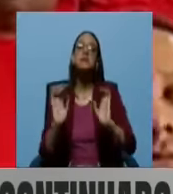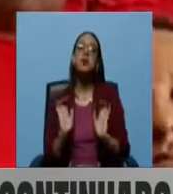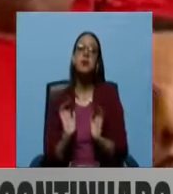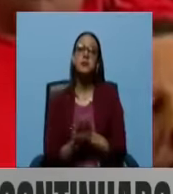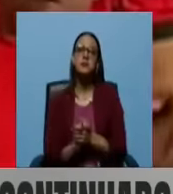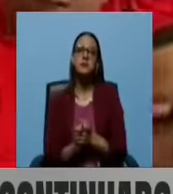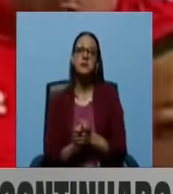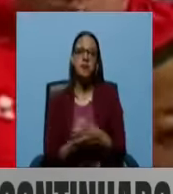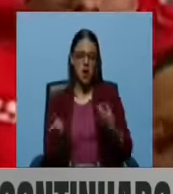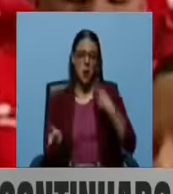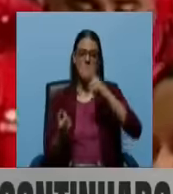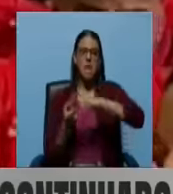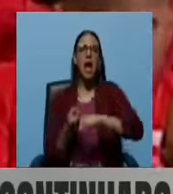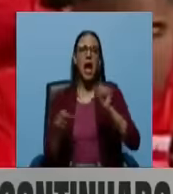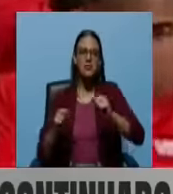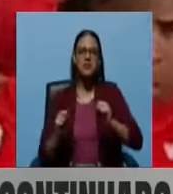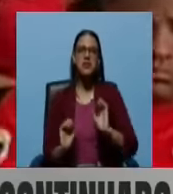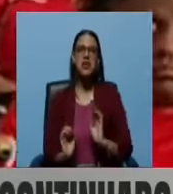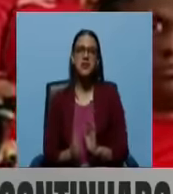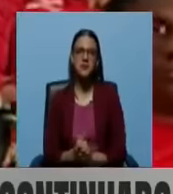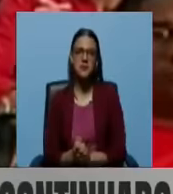Contraer matrimonio, pues.